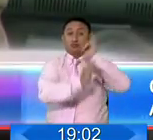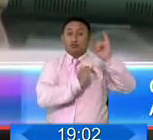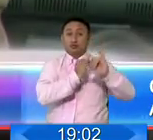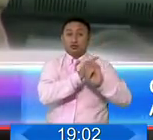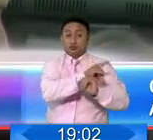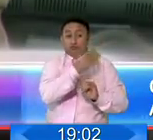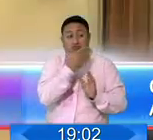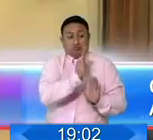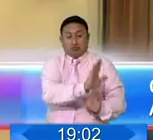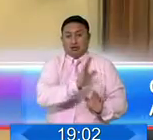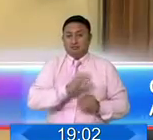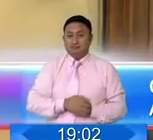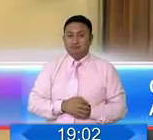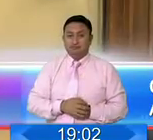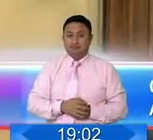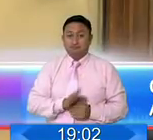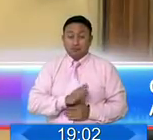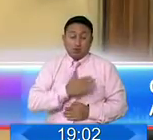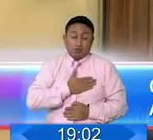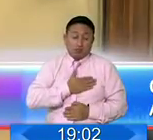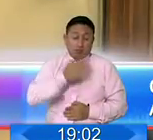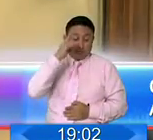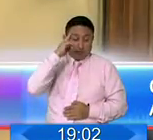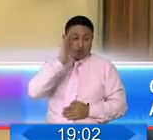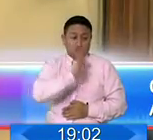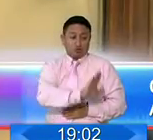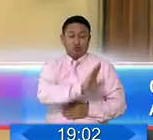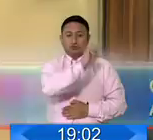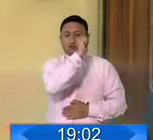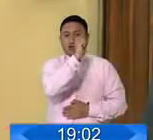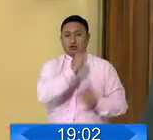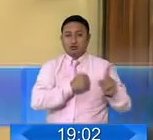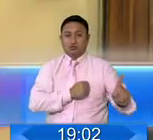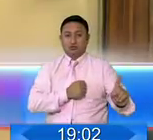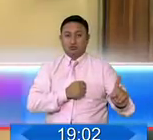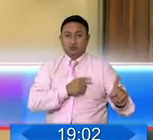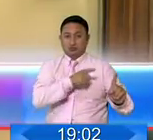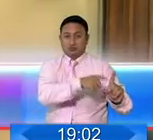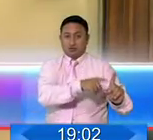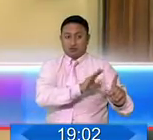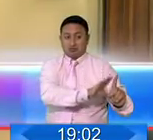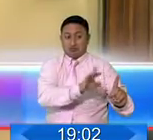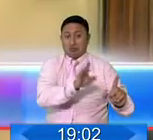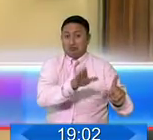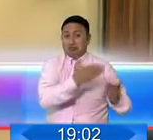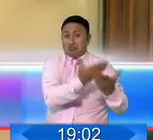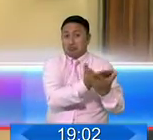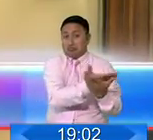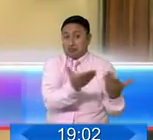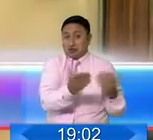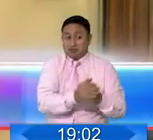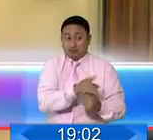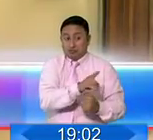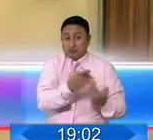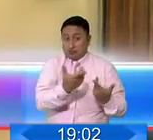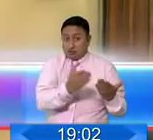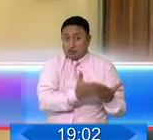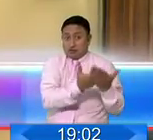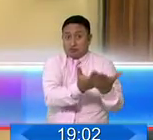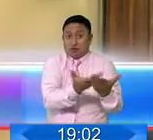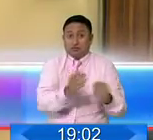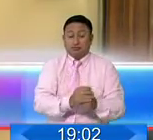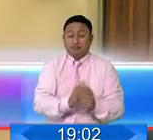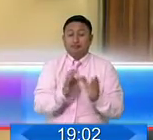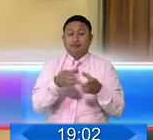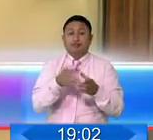creyera conveniente. Creo que es su derecho, el derecho de él, pues hacer una presentación, si finalmente va a hacerla ante la